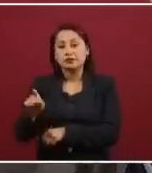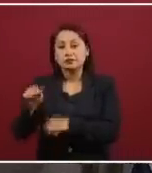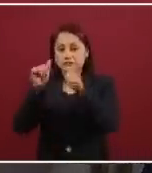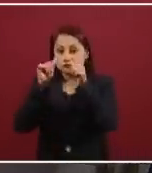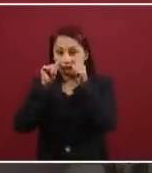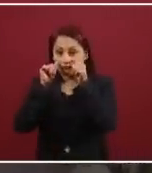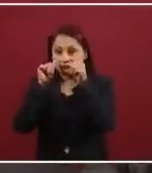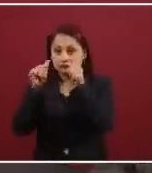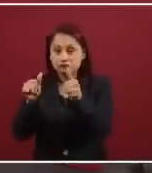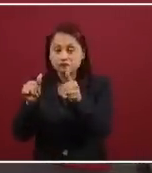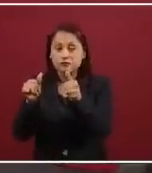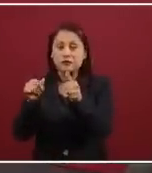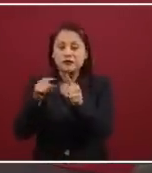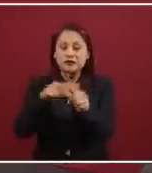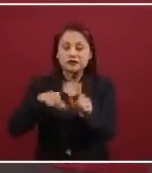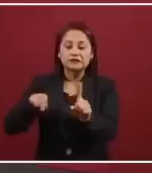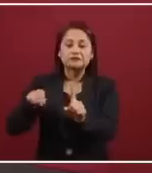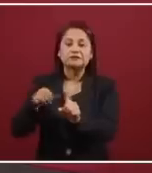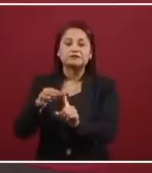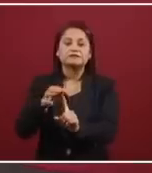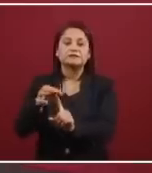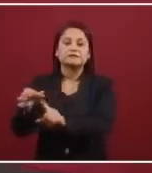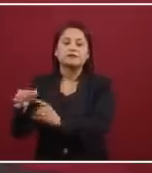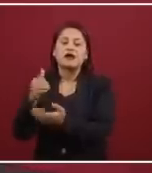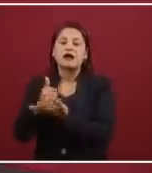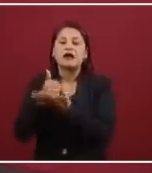jóvenes para